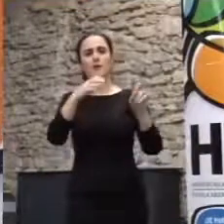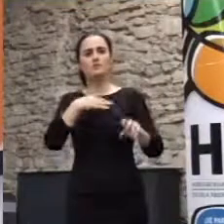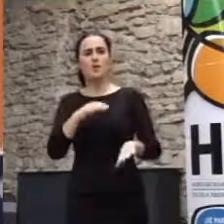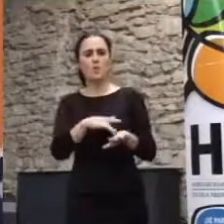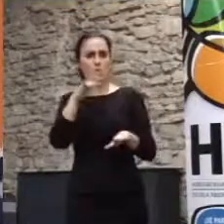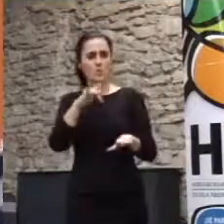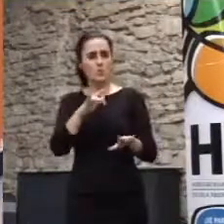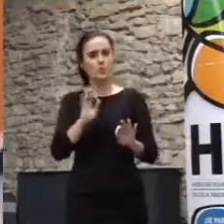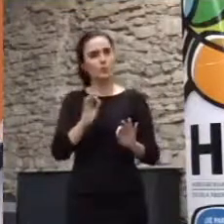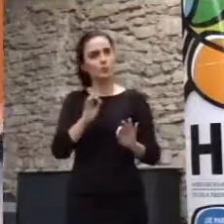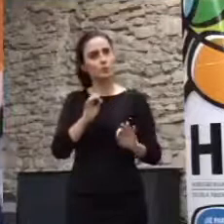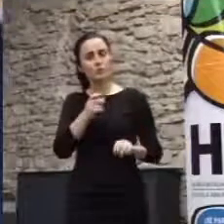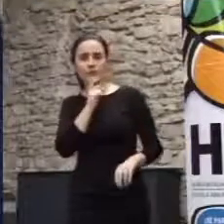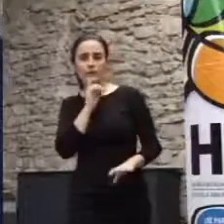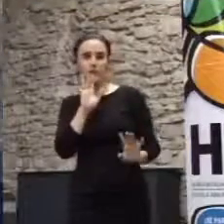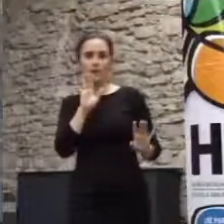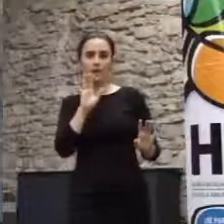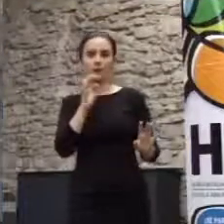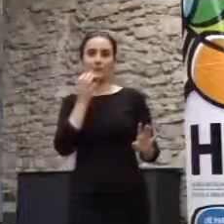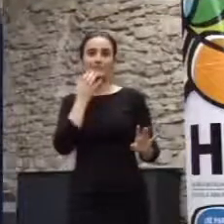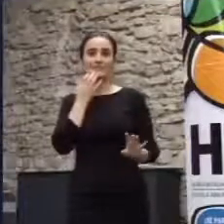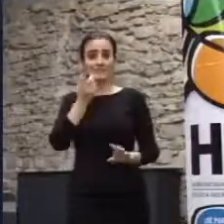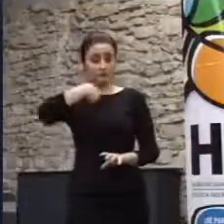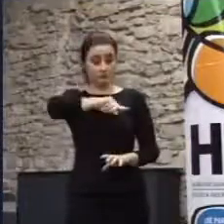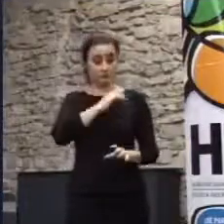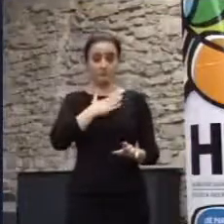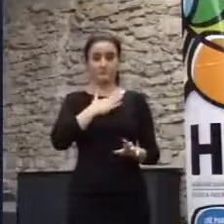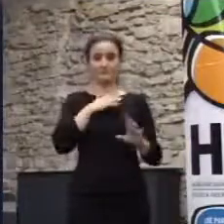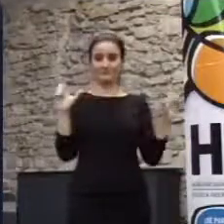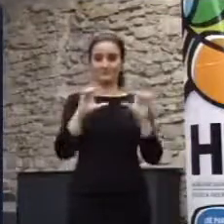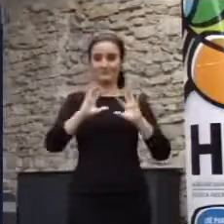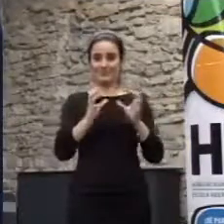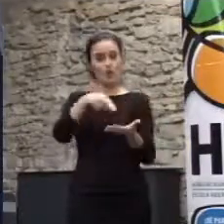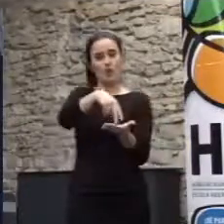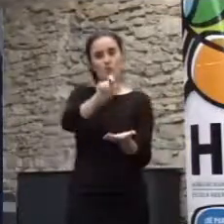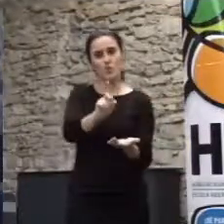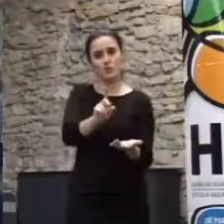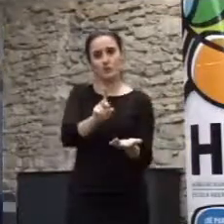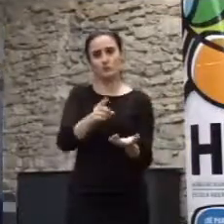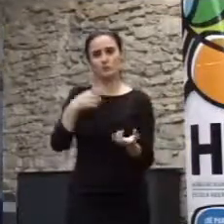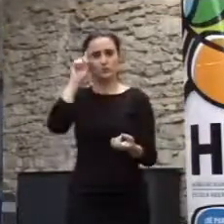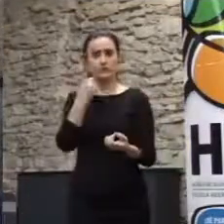delicados, con perdón, si no estamos los medios de comunicación. No sé si hace falta explicar el porqué.